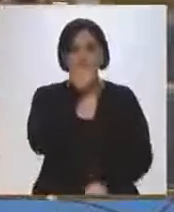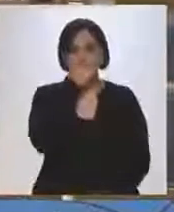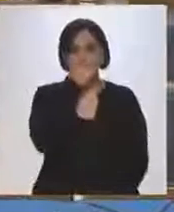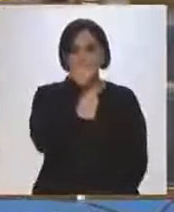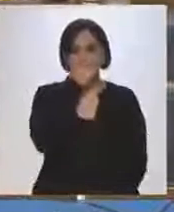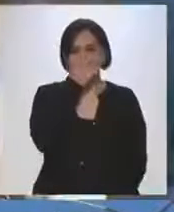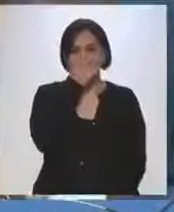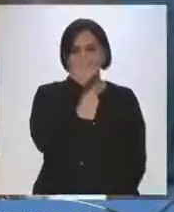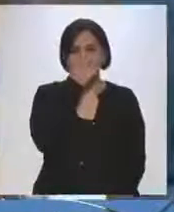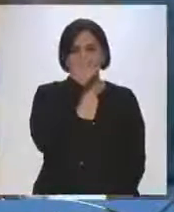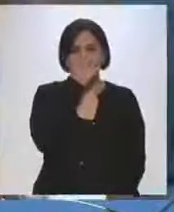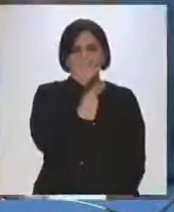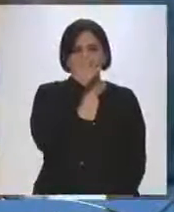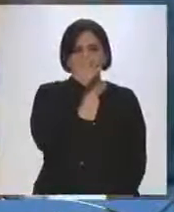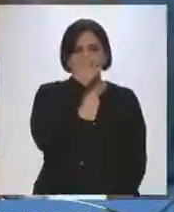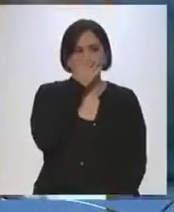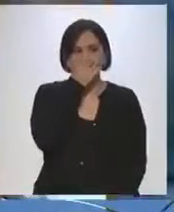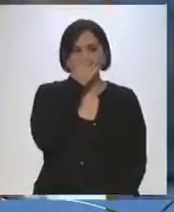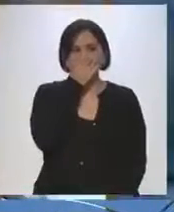Bien.